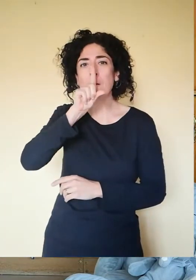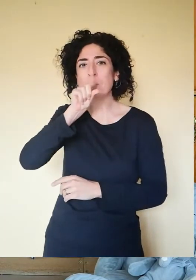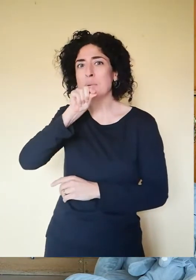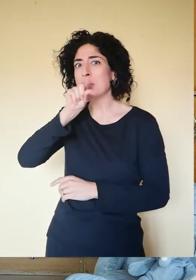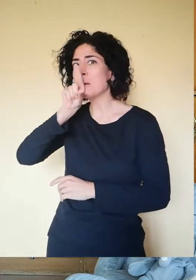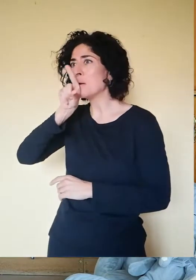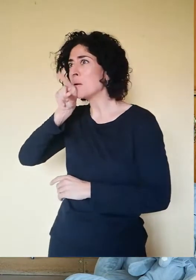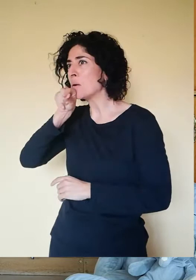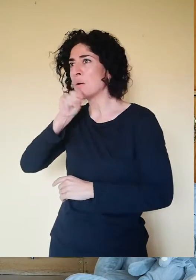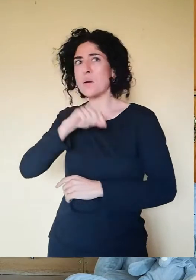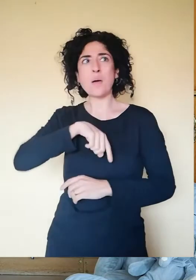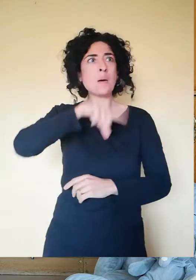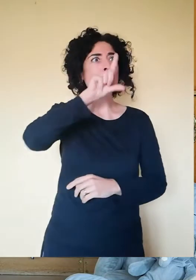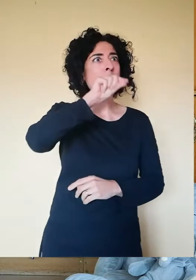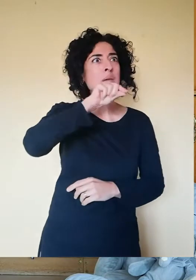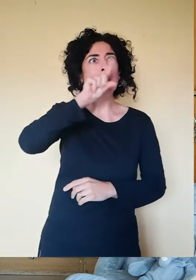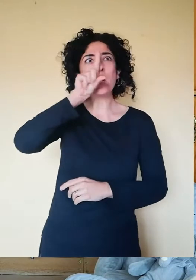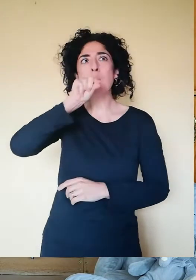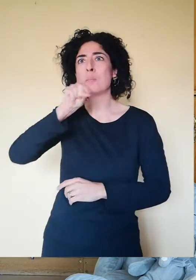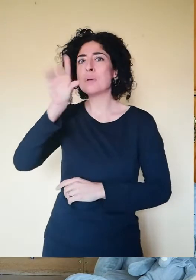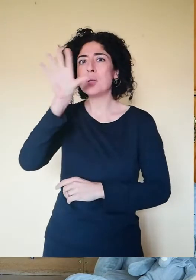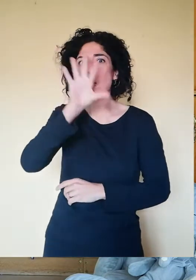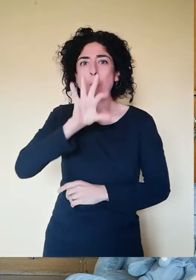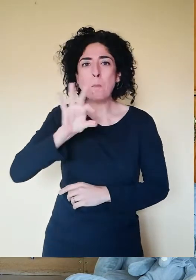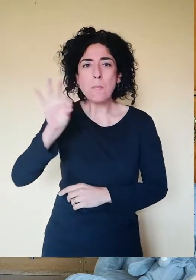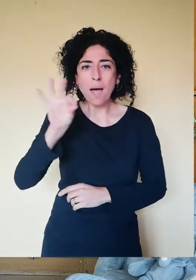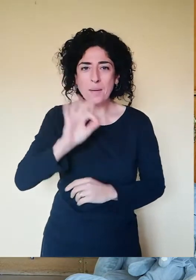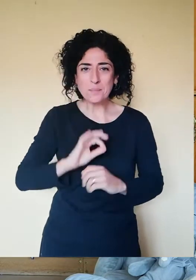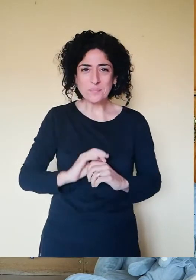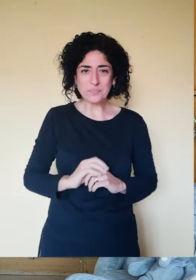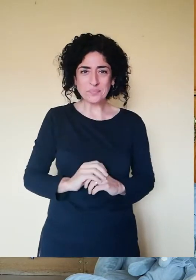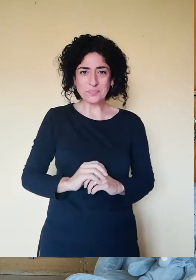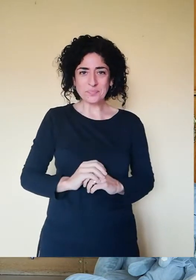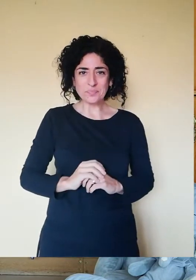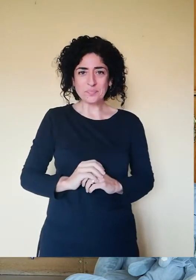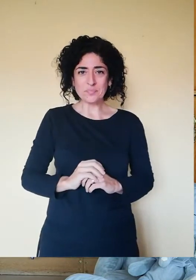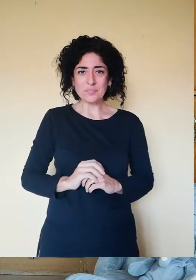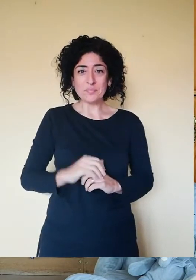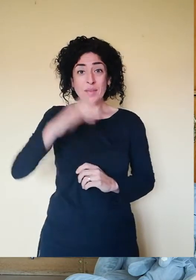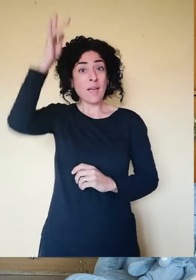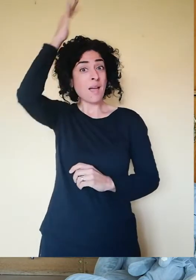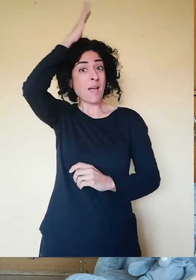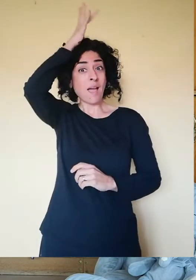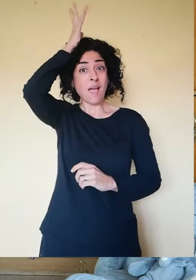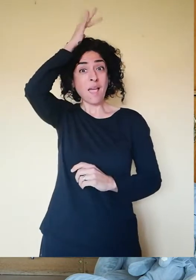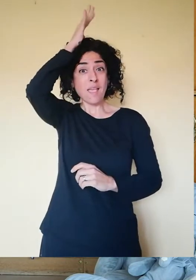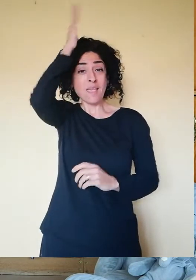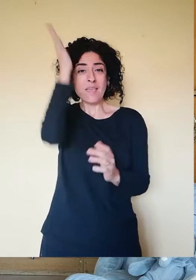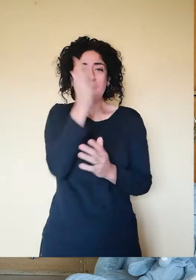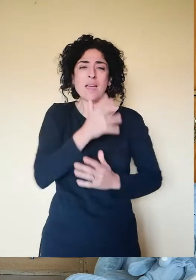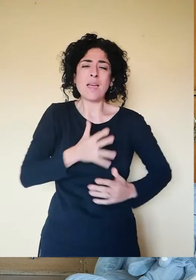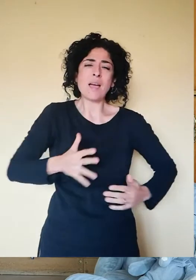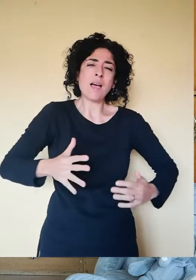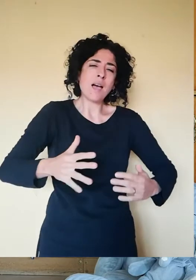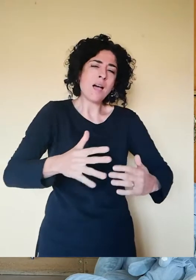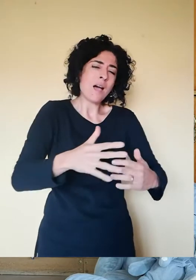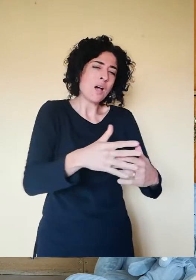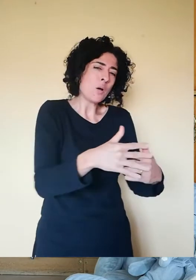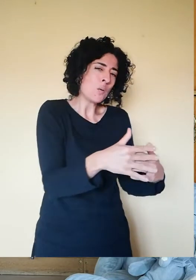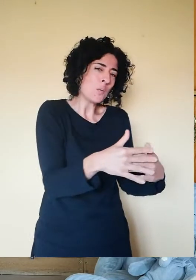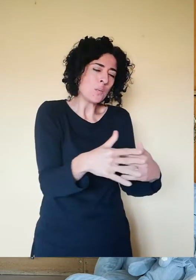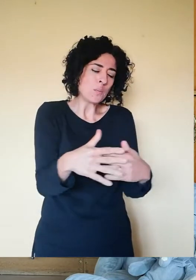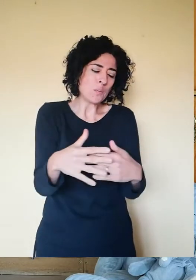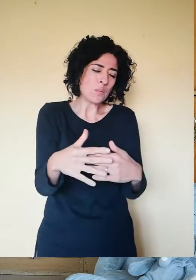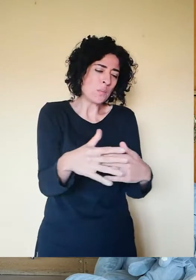abrigo. Pío, pío, pío, pío, pío, pa. Bajo sus dos alas se